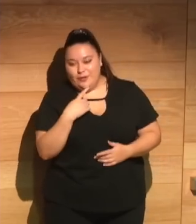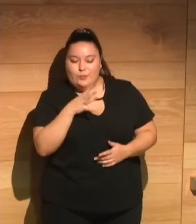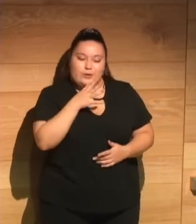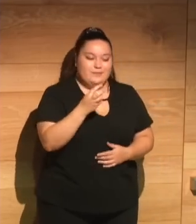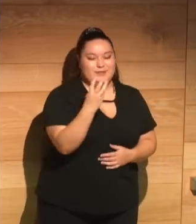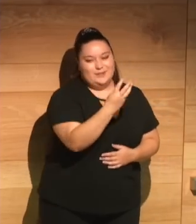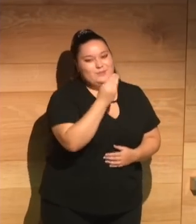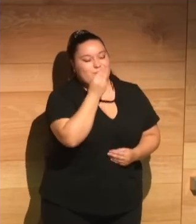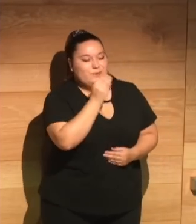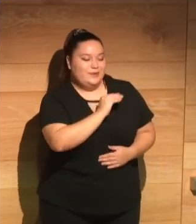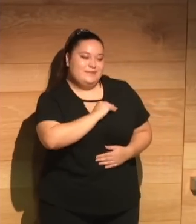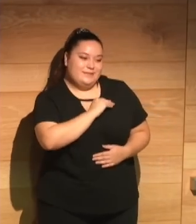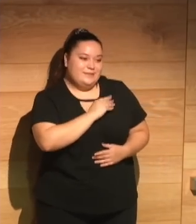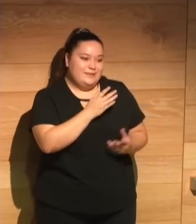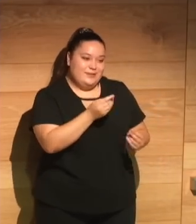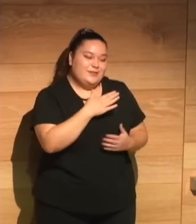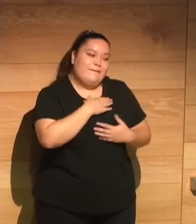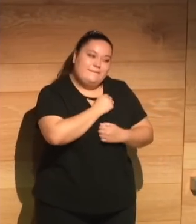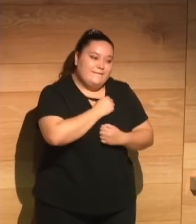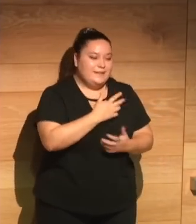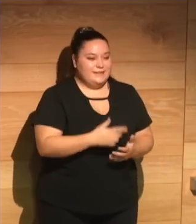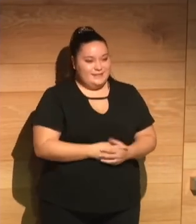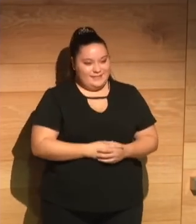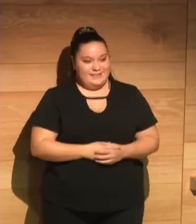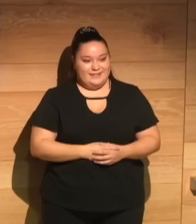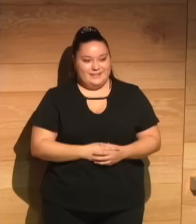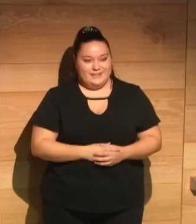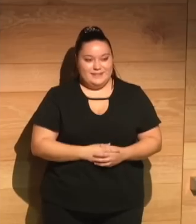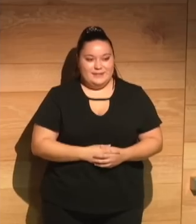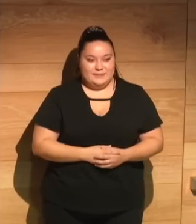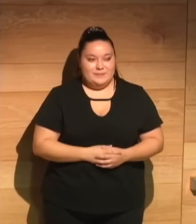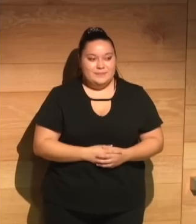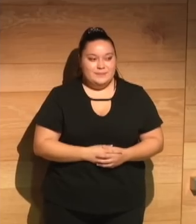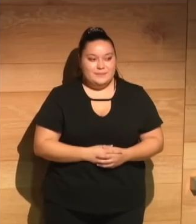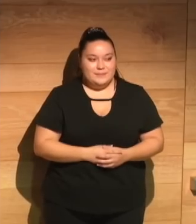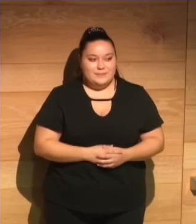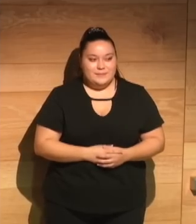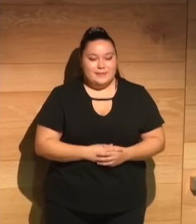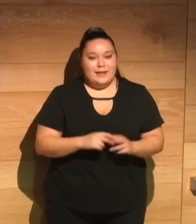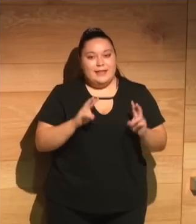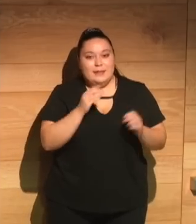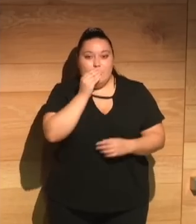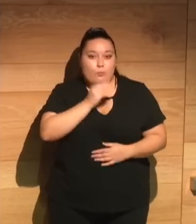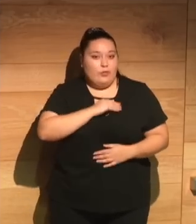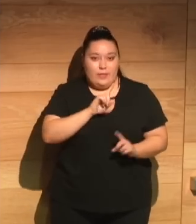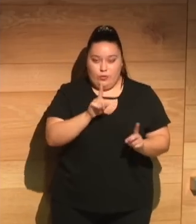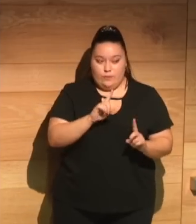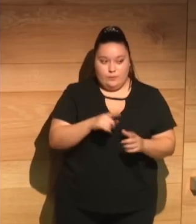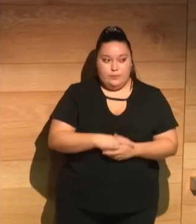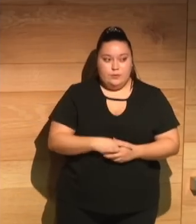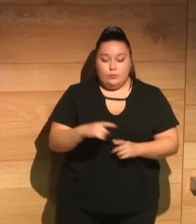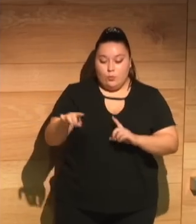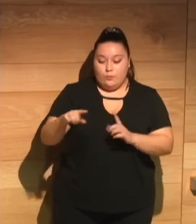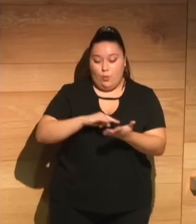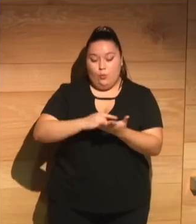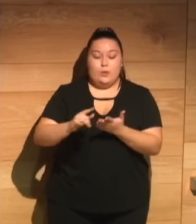muy buenos. Los quiero mucho. Creo que no fue una cuestión de bondad, ¿eh, Rodrigo? O sea, cuando mandaste el WhatsApp y